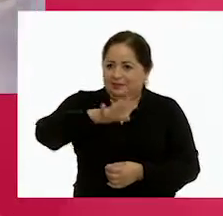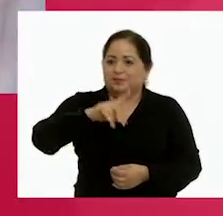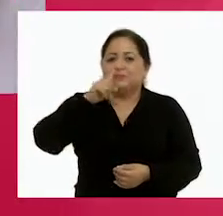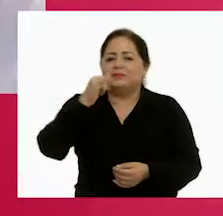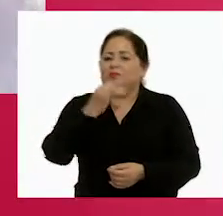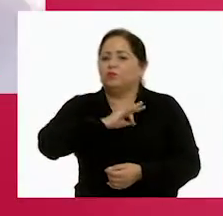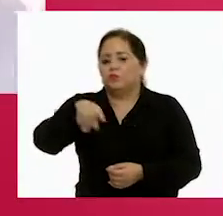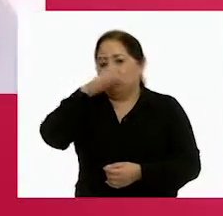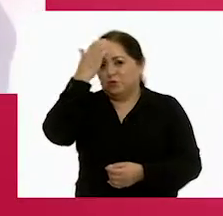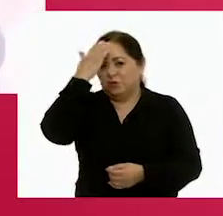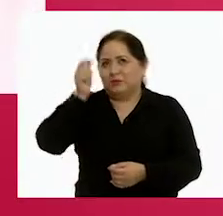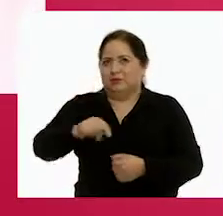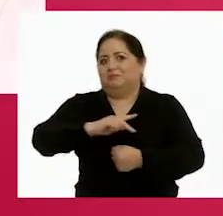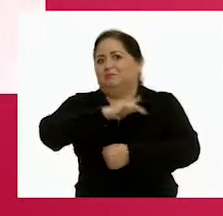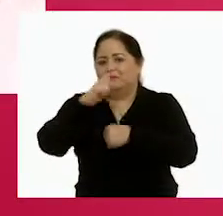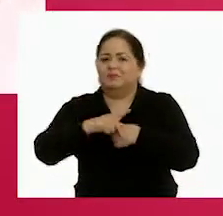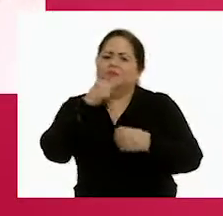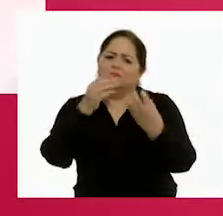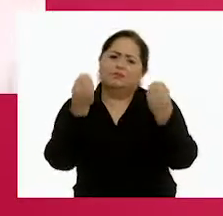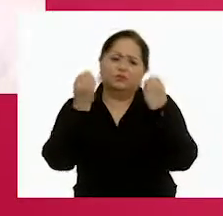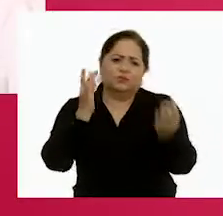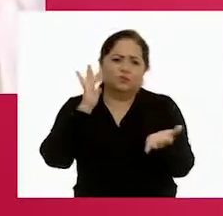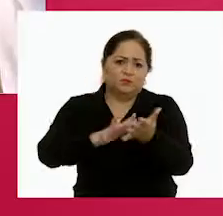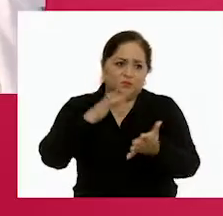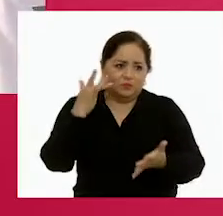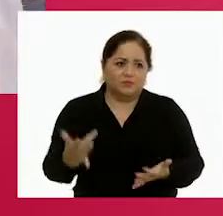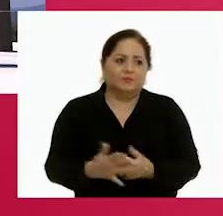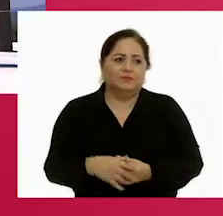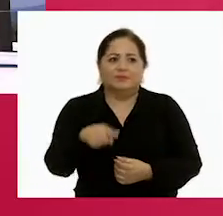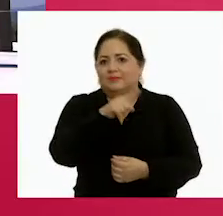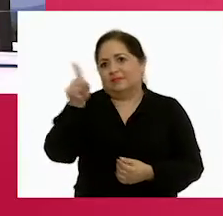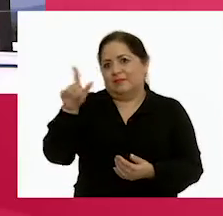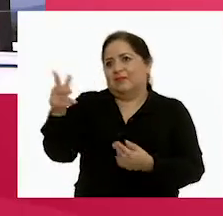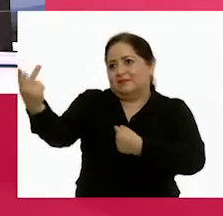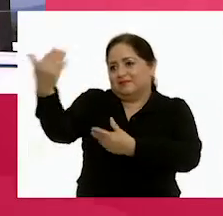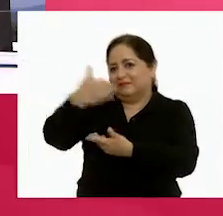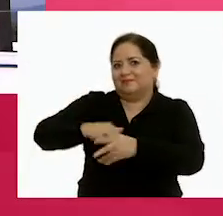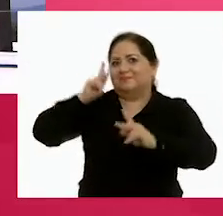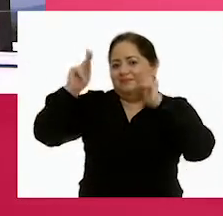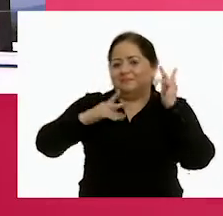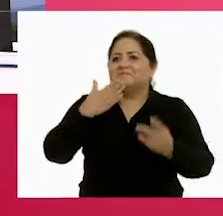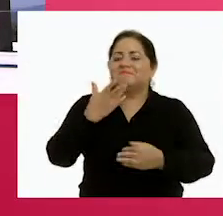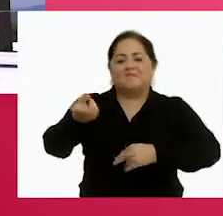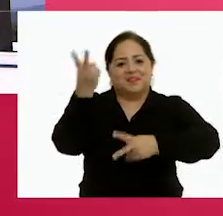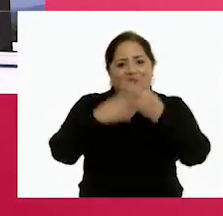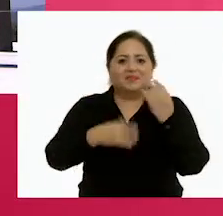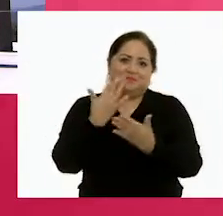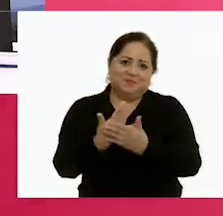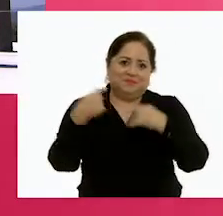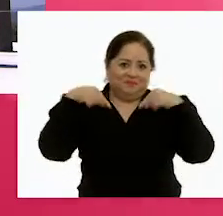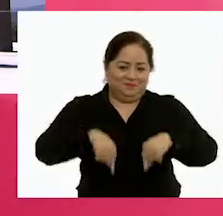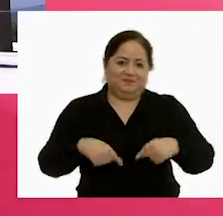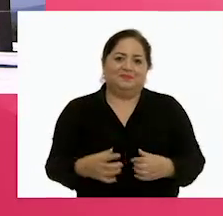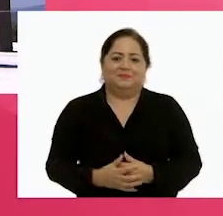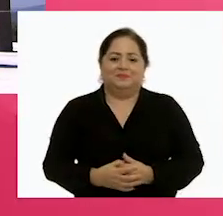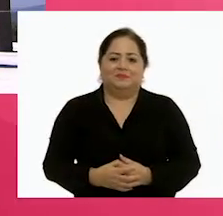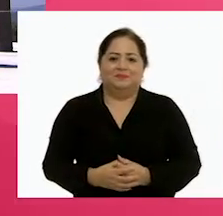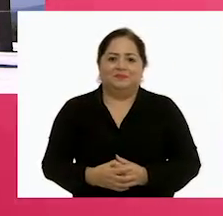podemos conocer en nuestro país? Claro. Muchísimas gracias, Luis. A ustedes que nos vinieron a visitar, son bienvenidos y los esperamos.